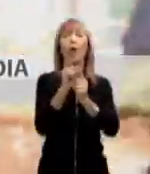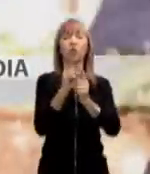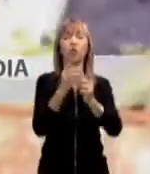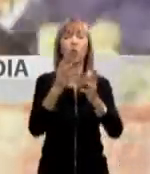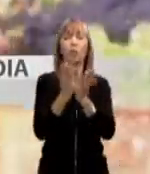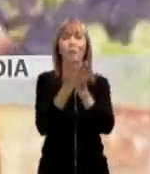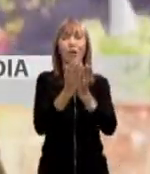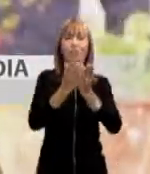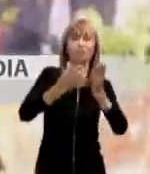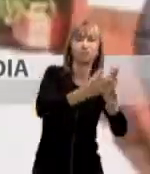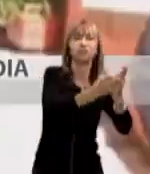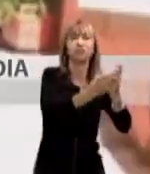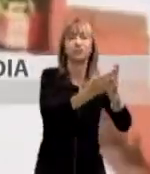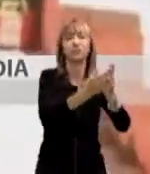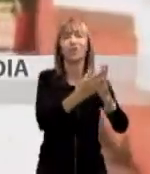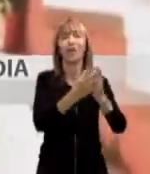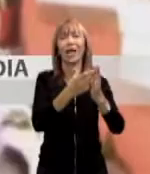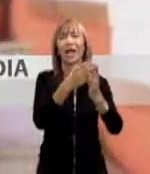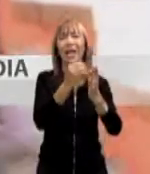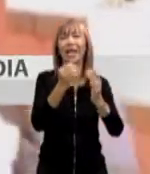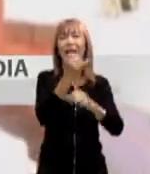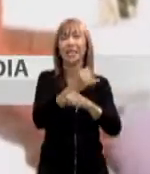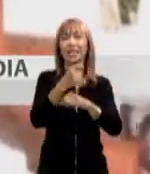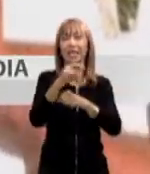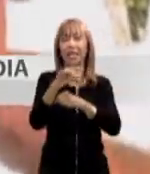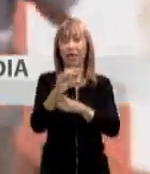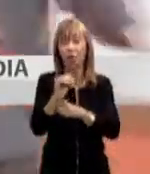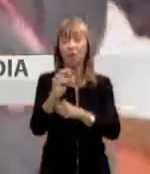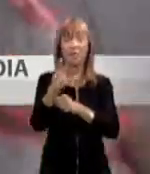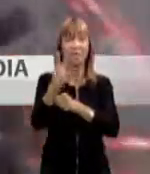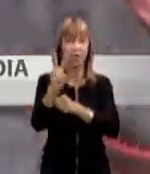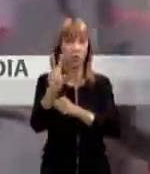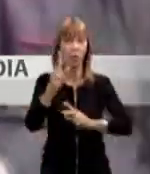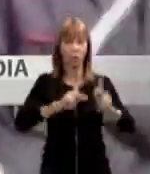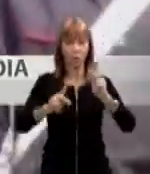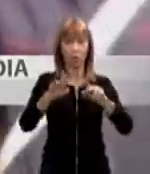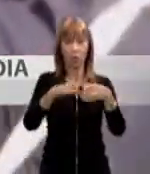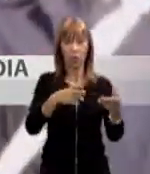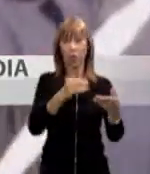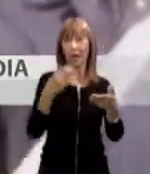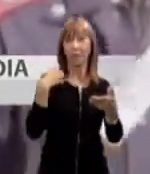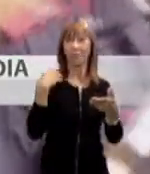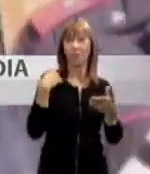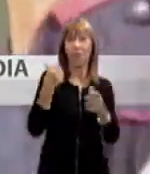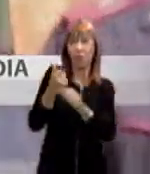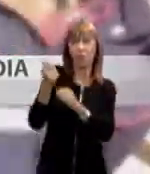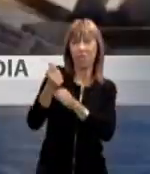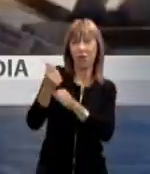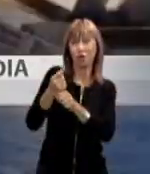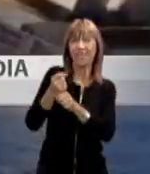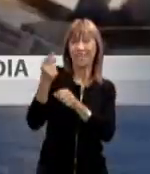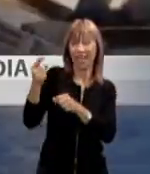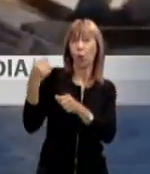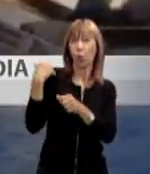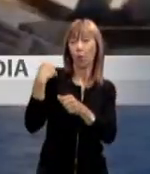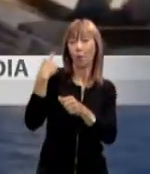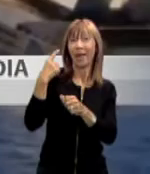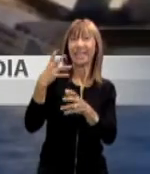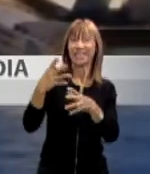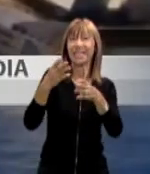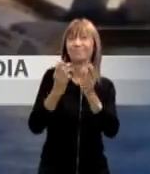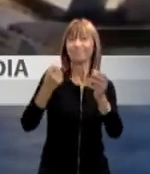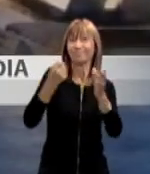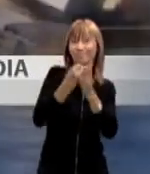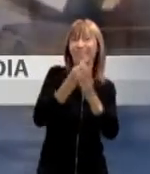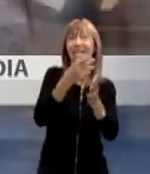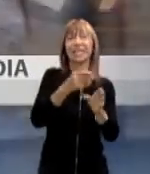de 2012 frente a las costas de la isla de Giglio. 32 personas murieron y el capitán fue acusado de ocasionar un desastre marítimo,